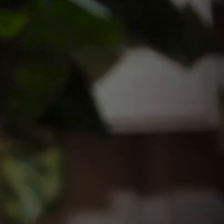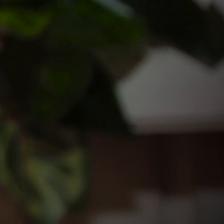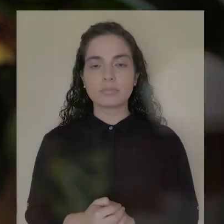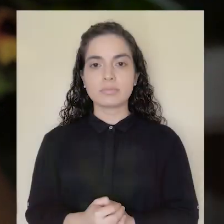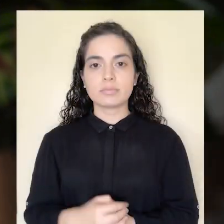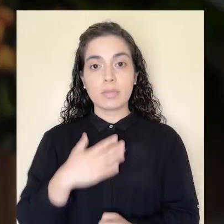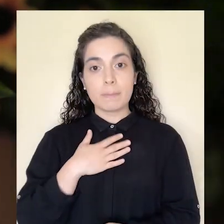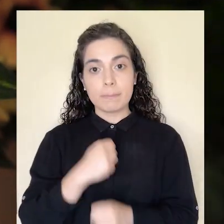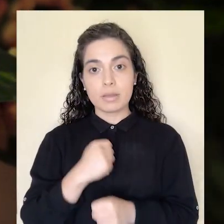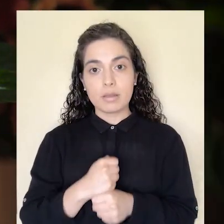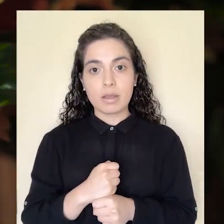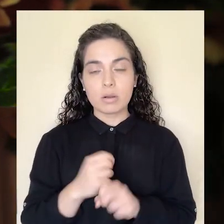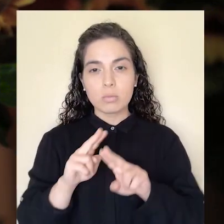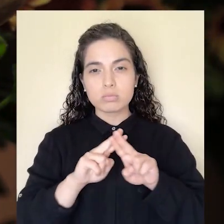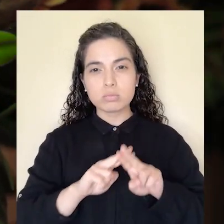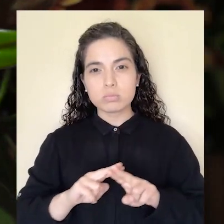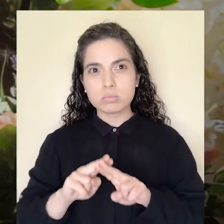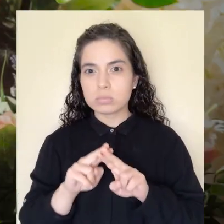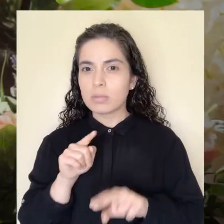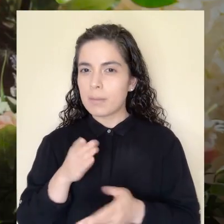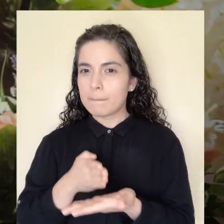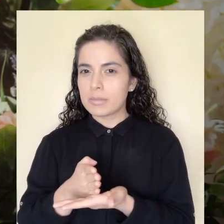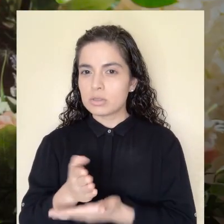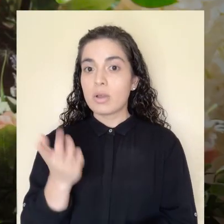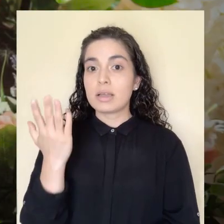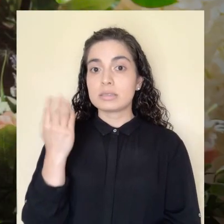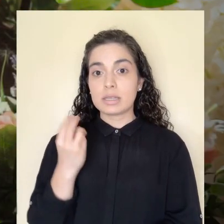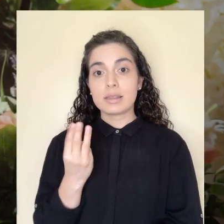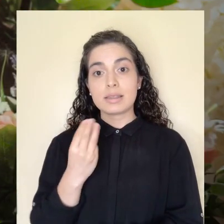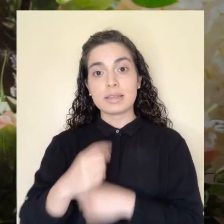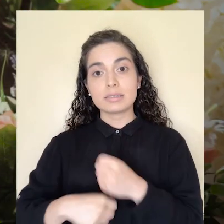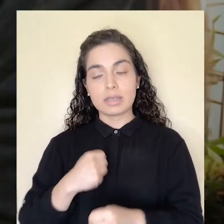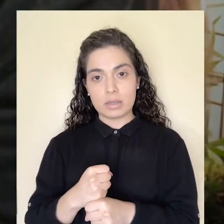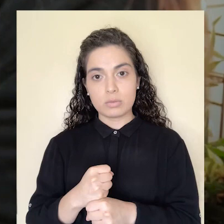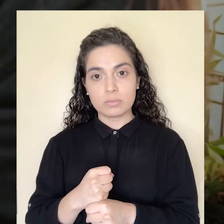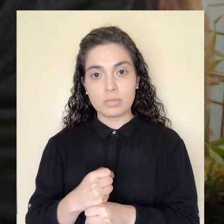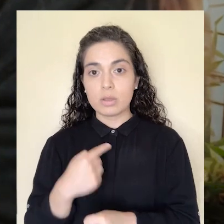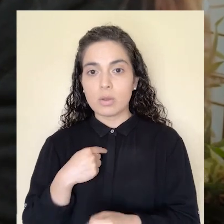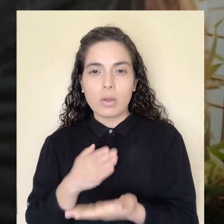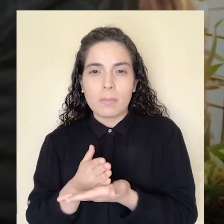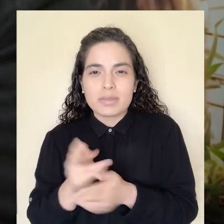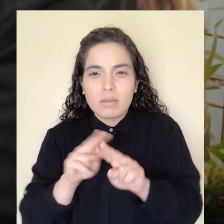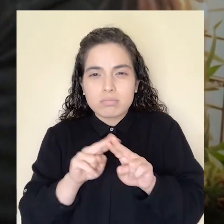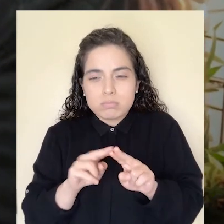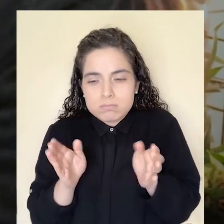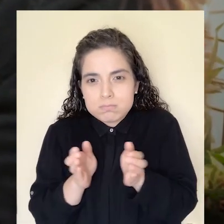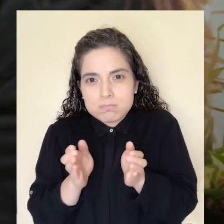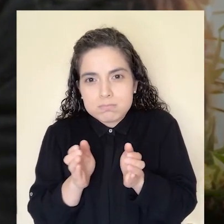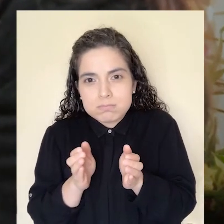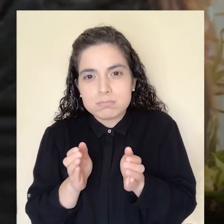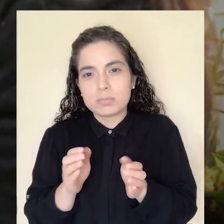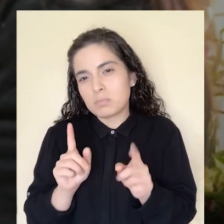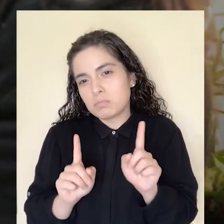Mi trabajo hace aproximadamente 13 años que comenzó. Comencé haciendo cosas muy puntuales, como cosas